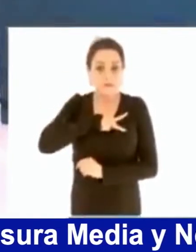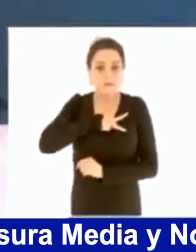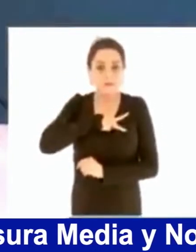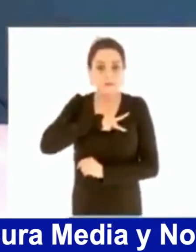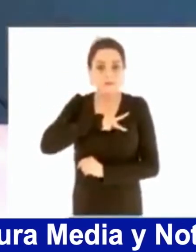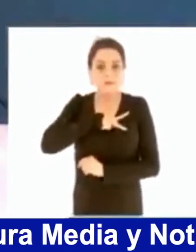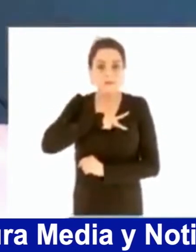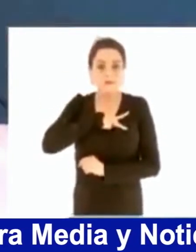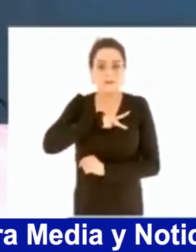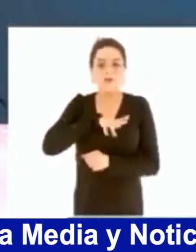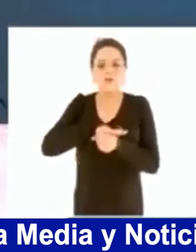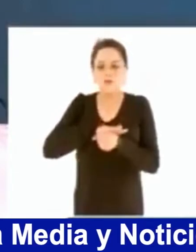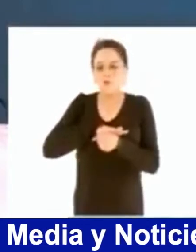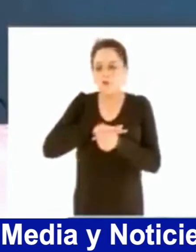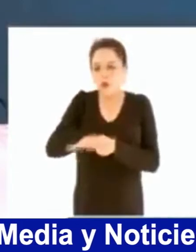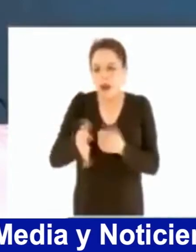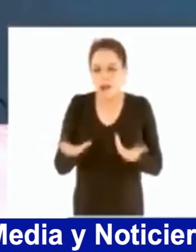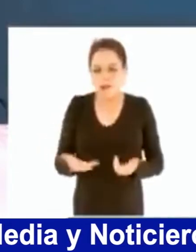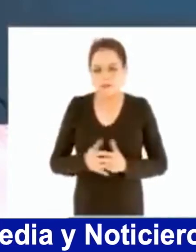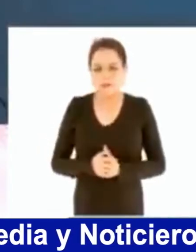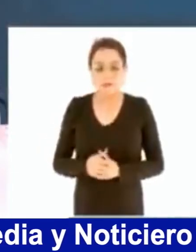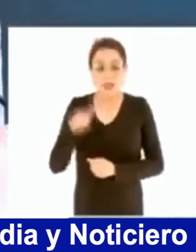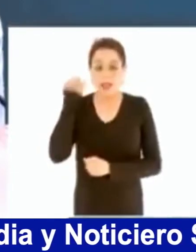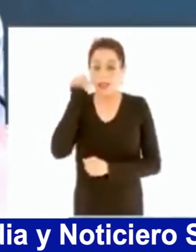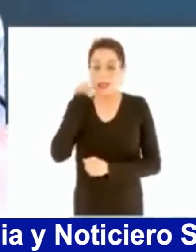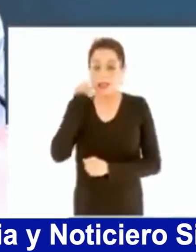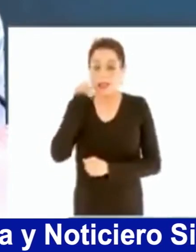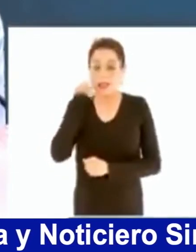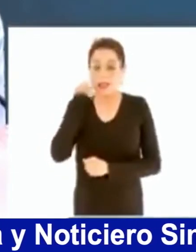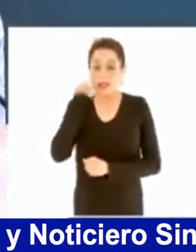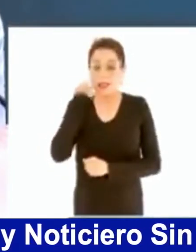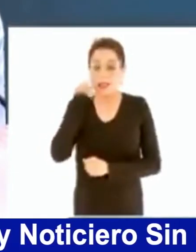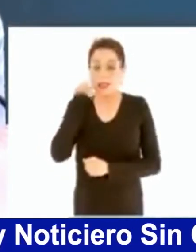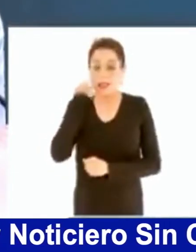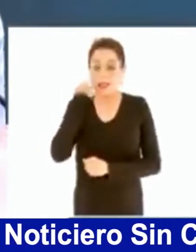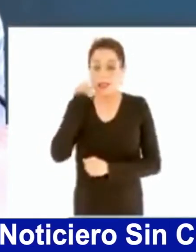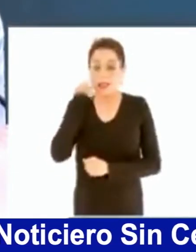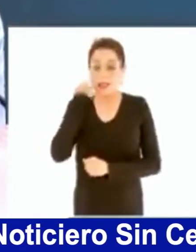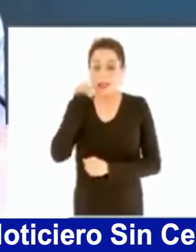siempre serán para el pueblo de México.